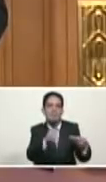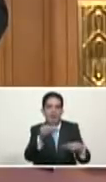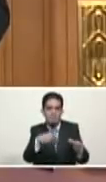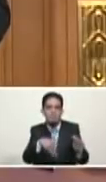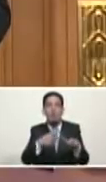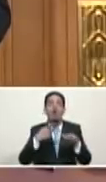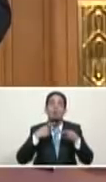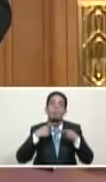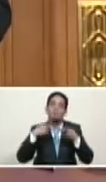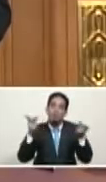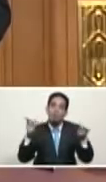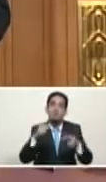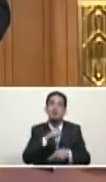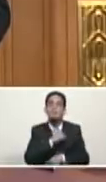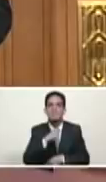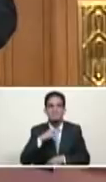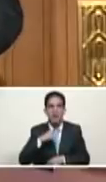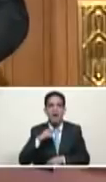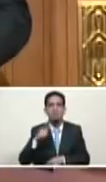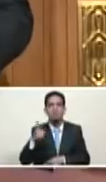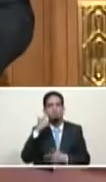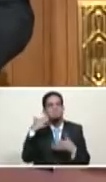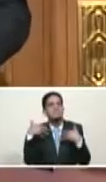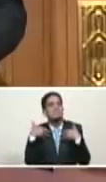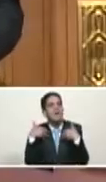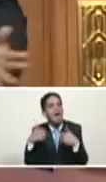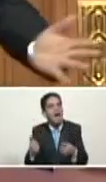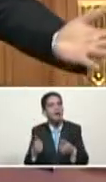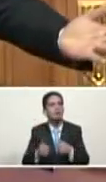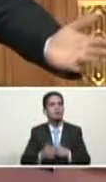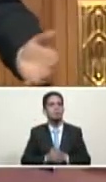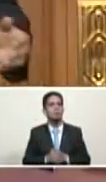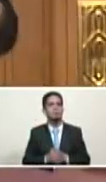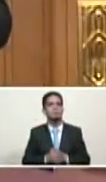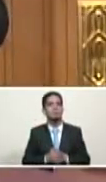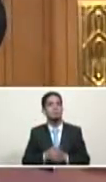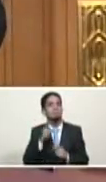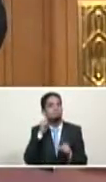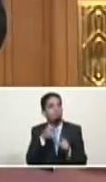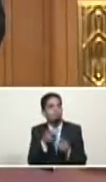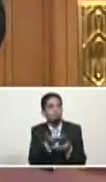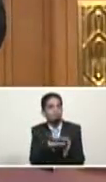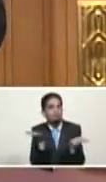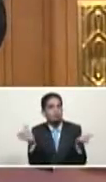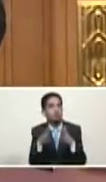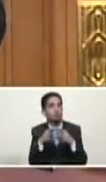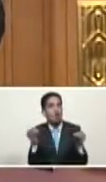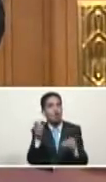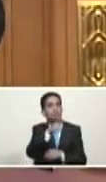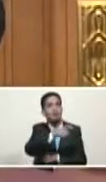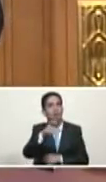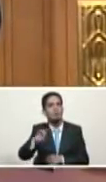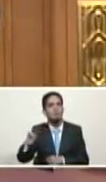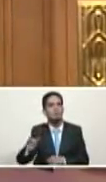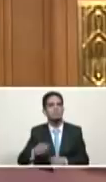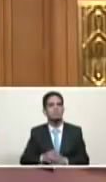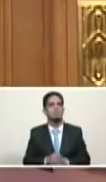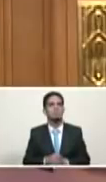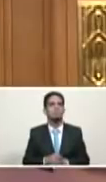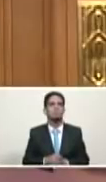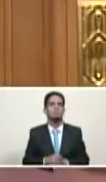privado, estable, sano, para todos los ciudadanos, para todos los